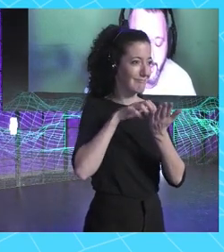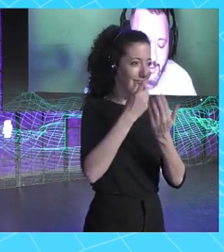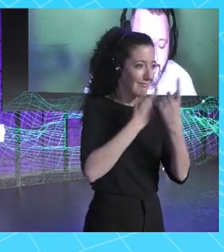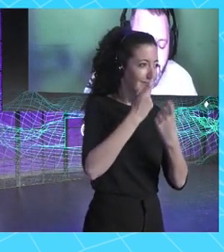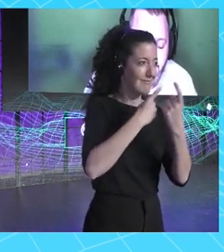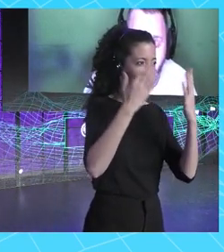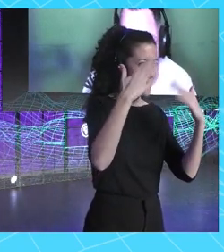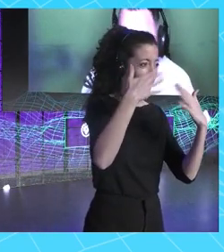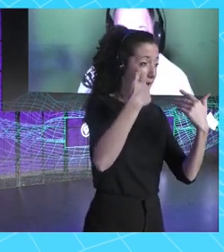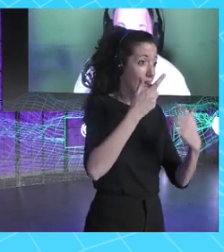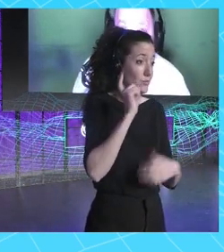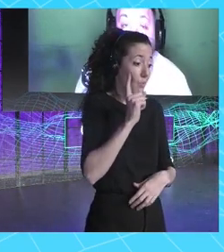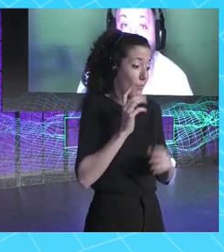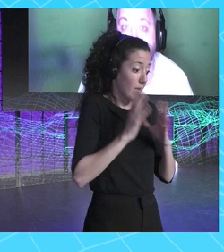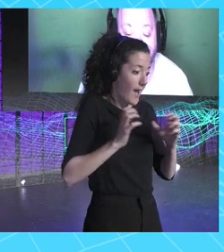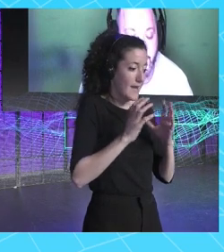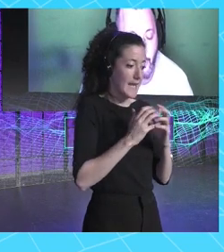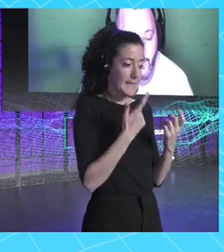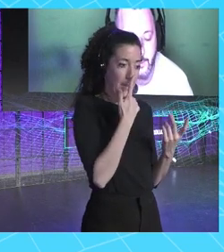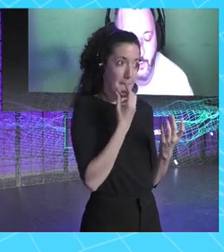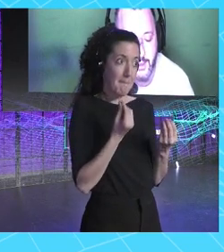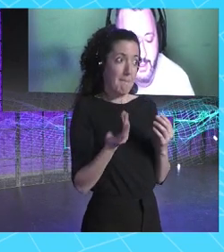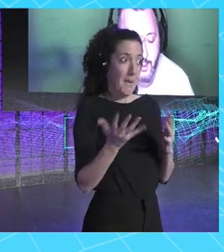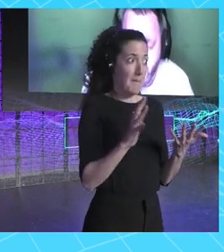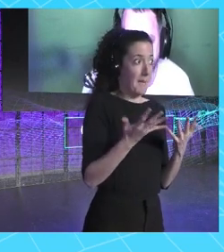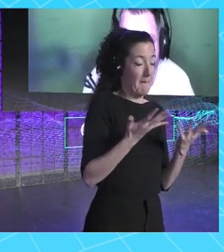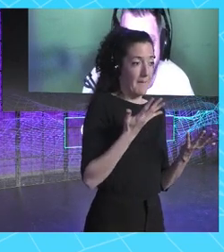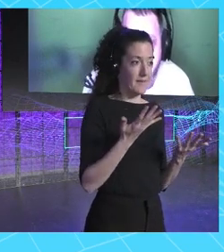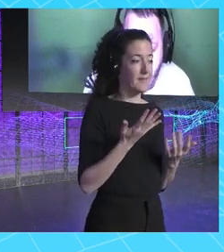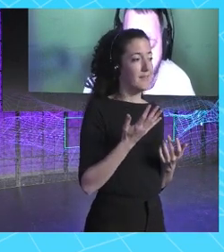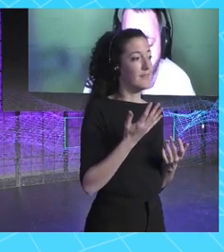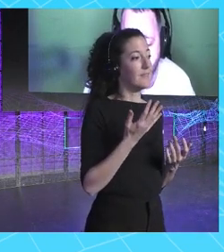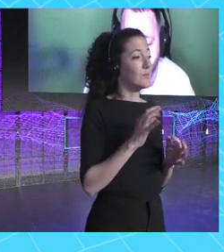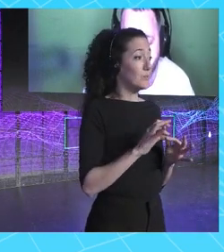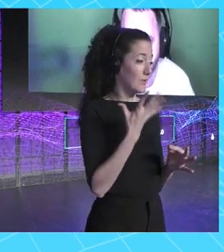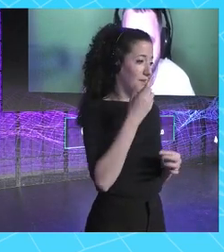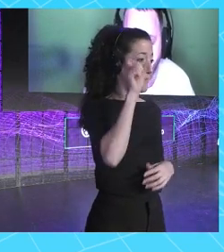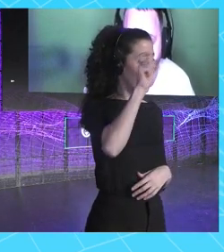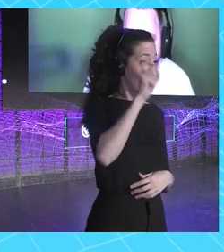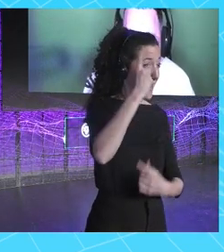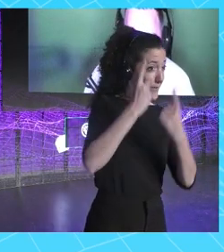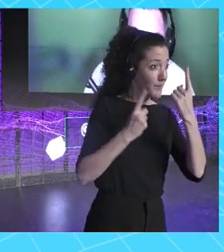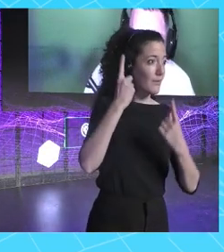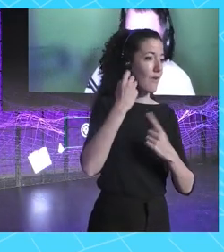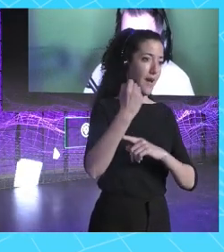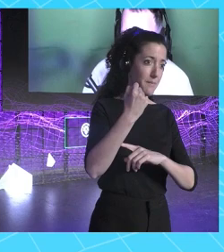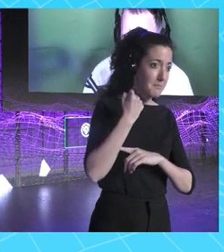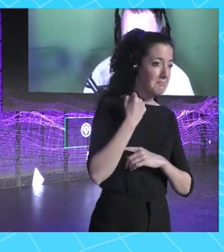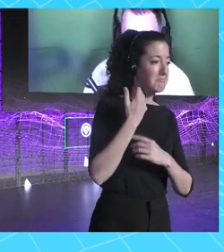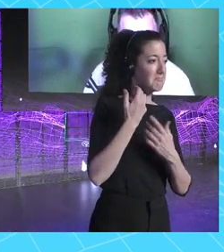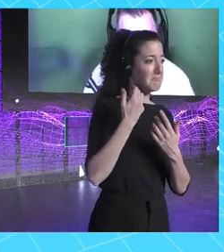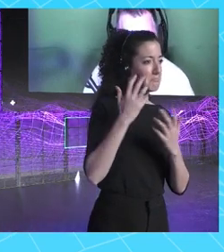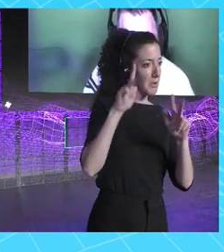y ahí así fue y tuve la suerte de que algunos profesores sí que me apoyaron en esto y me permitieron hacer varios trabajos